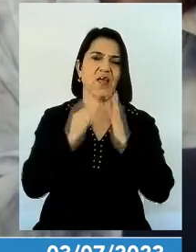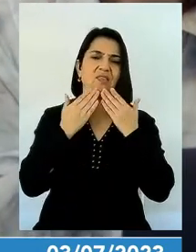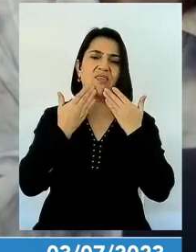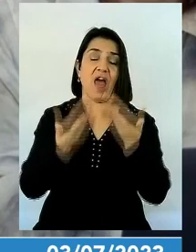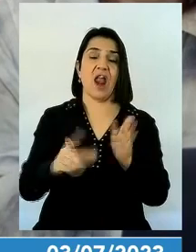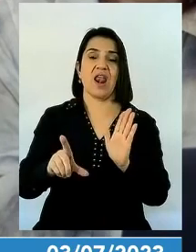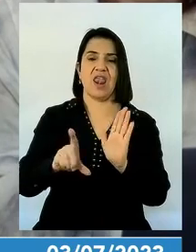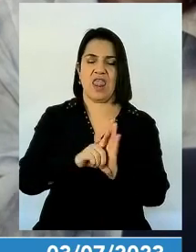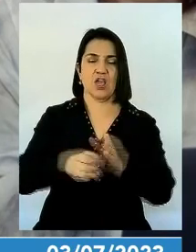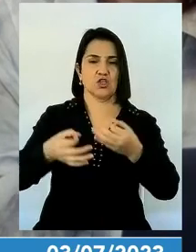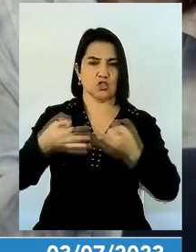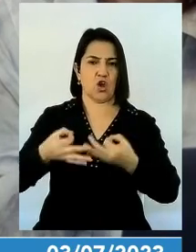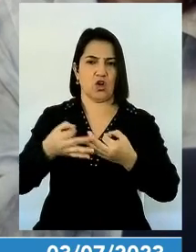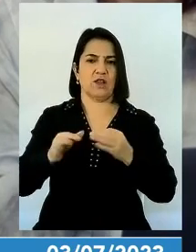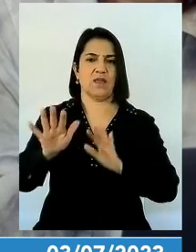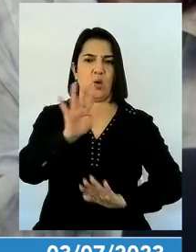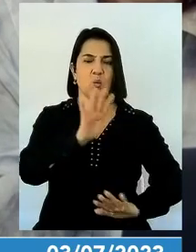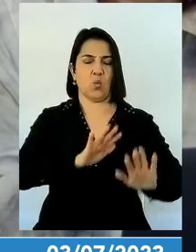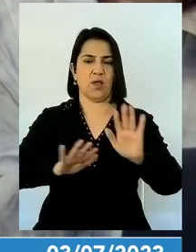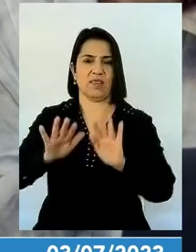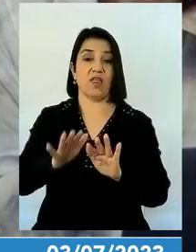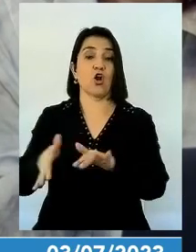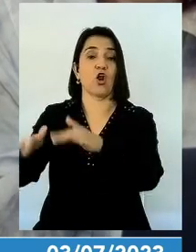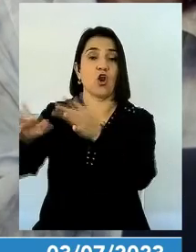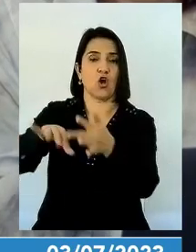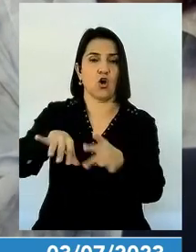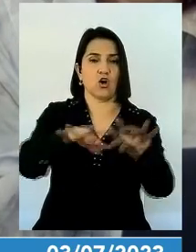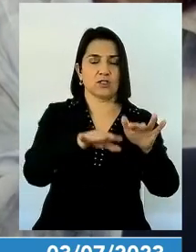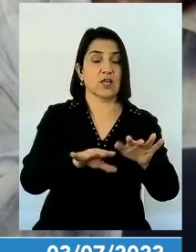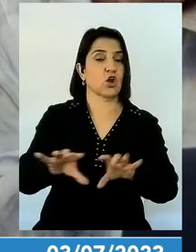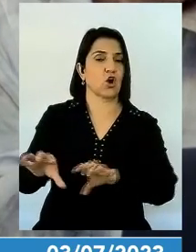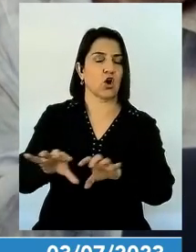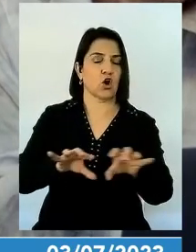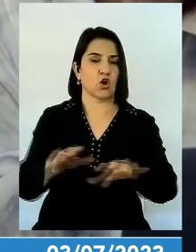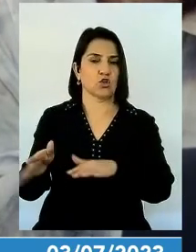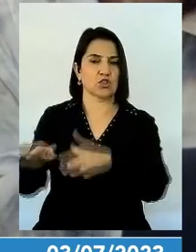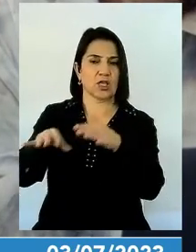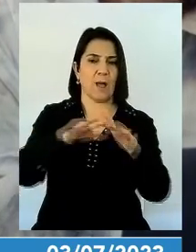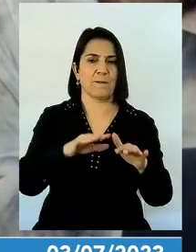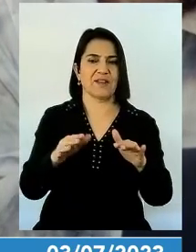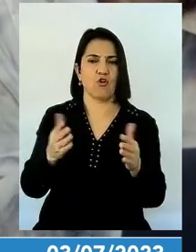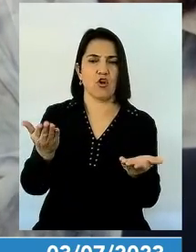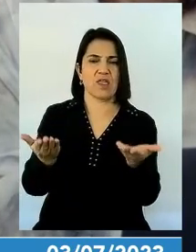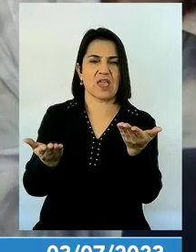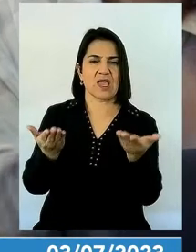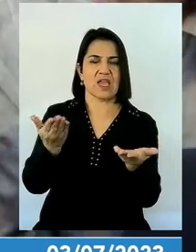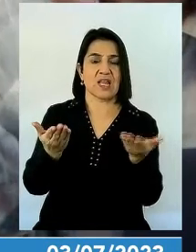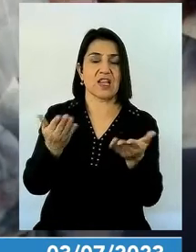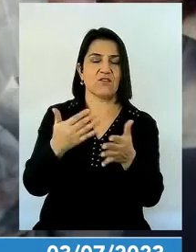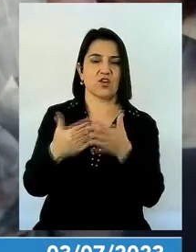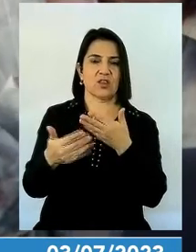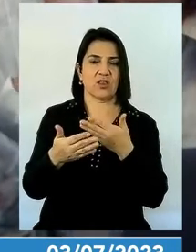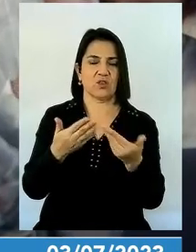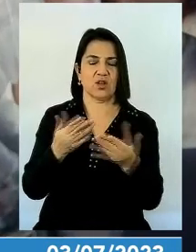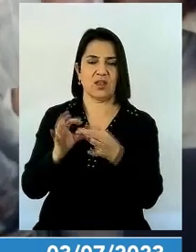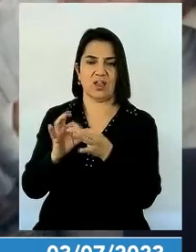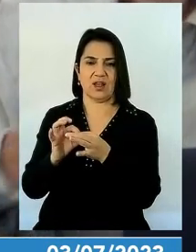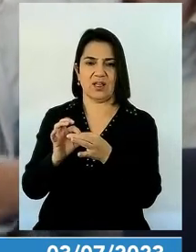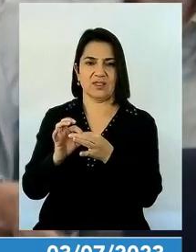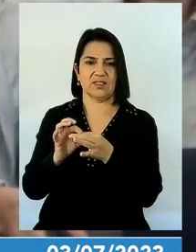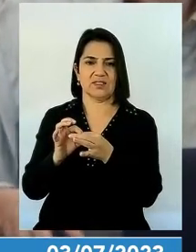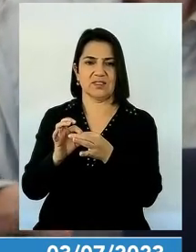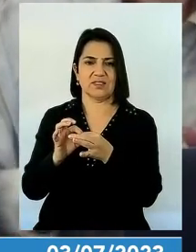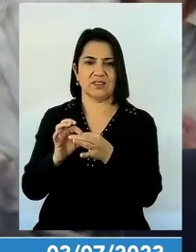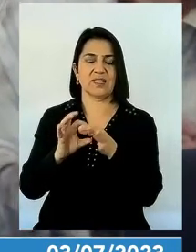de nuestro océano, sus recursos marinos y el equilibrio ecológico. Muchas gracias y gracias por